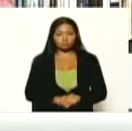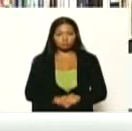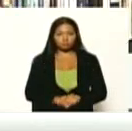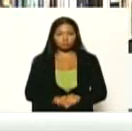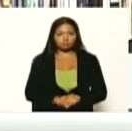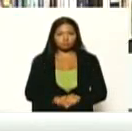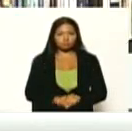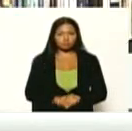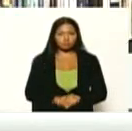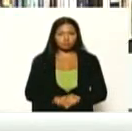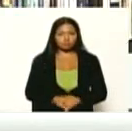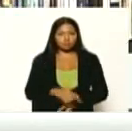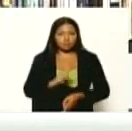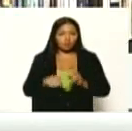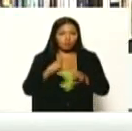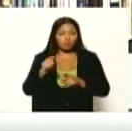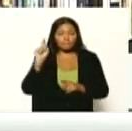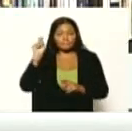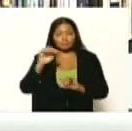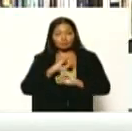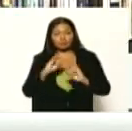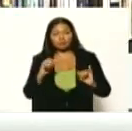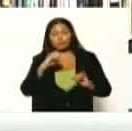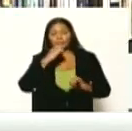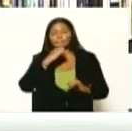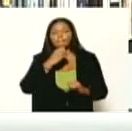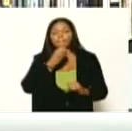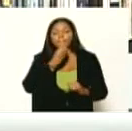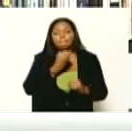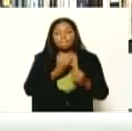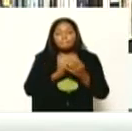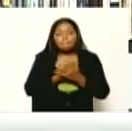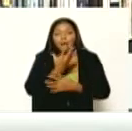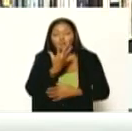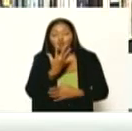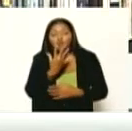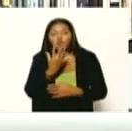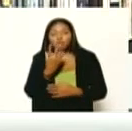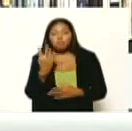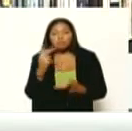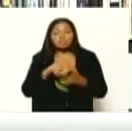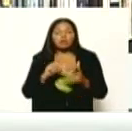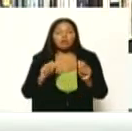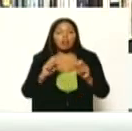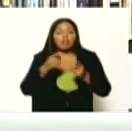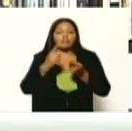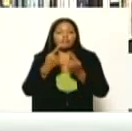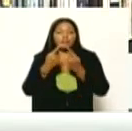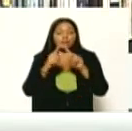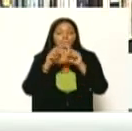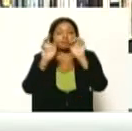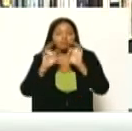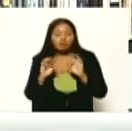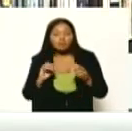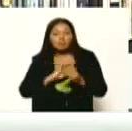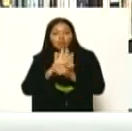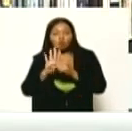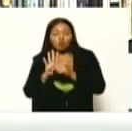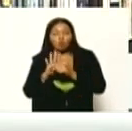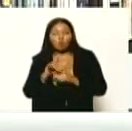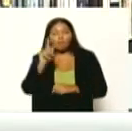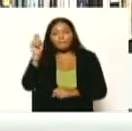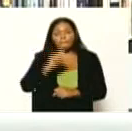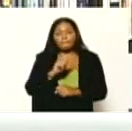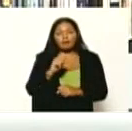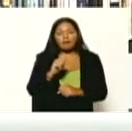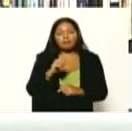Hace varios meses, ya en mayo, abril, llegó las dos variantes brasileras. Hace un mes llegó la